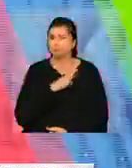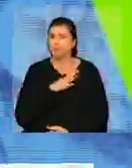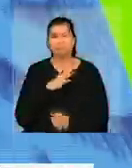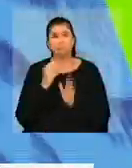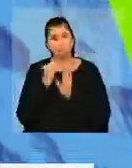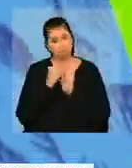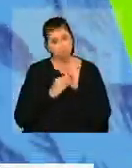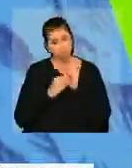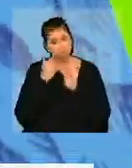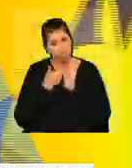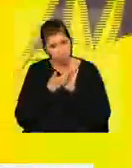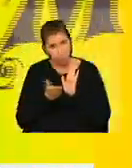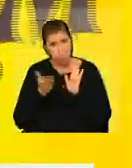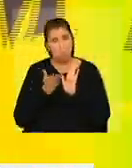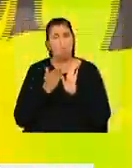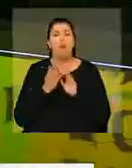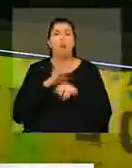comunidades